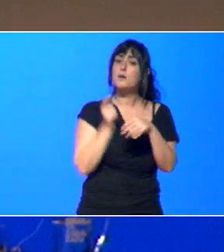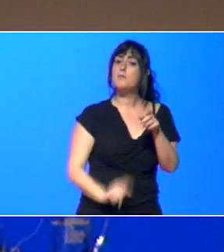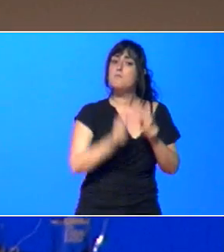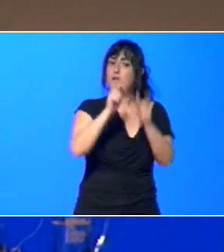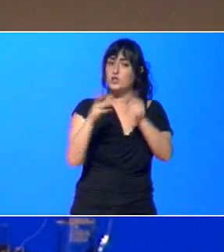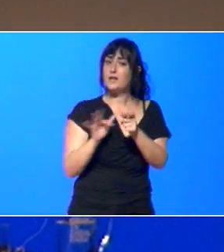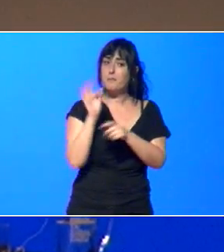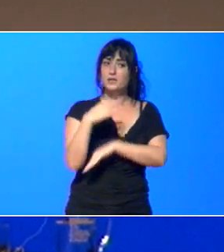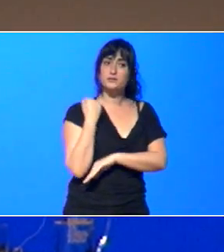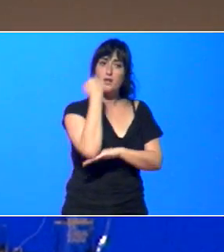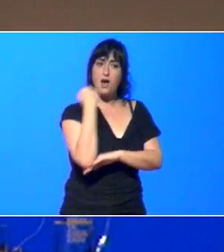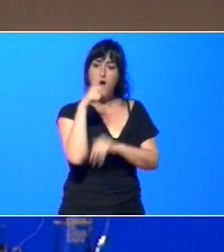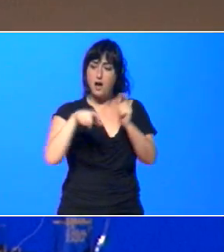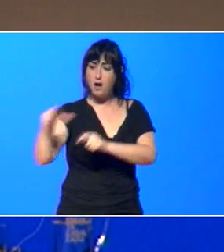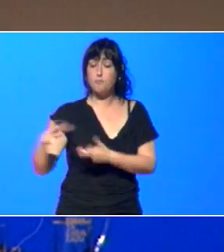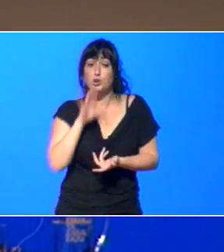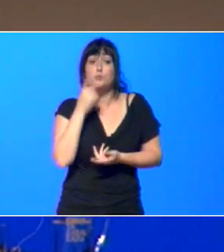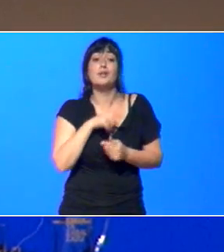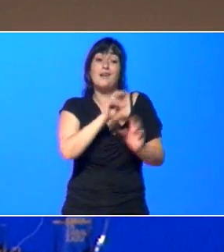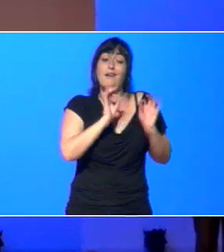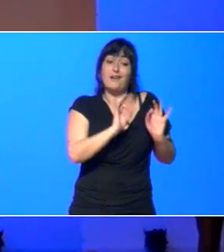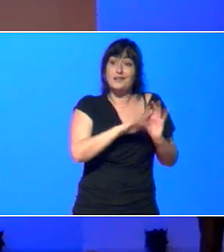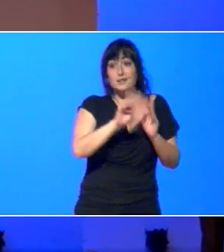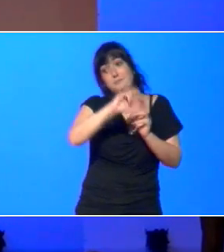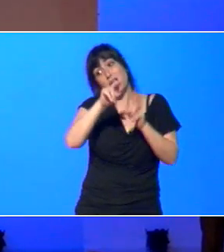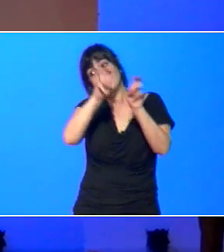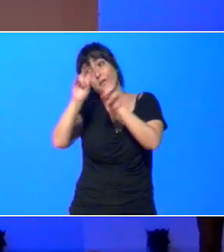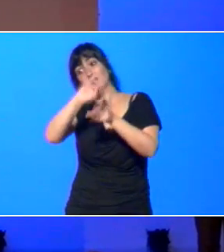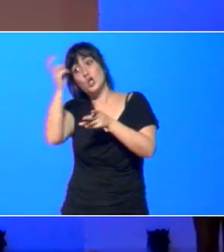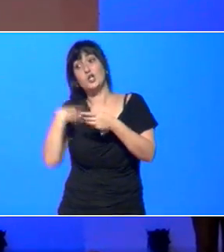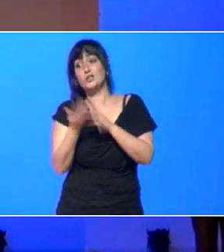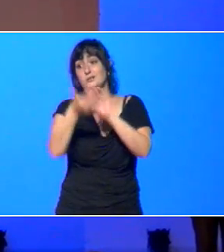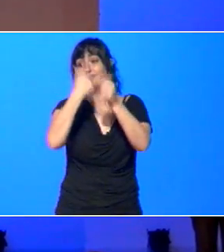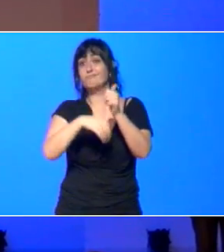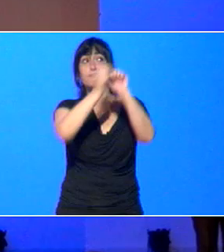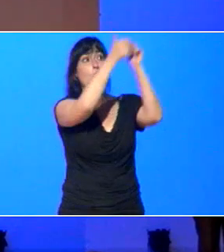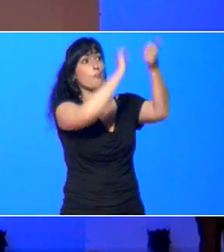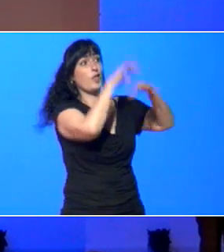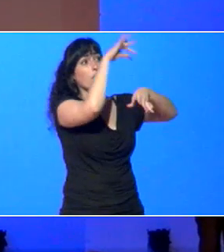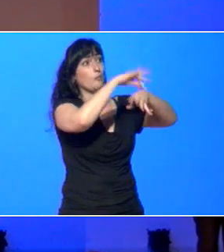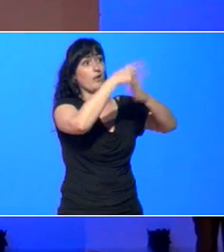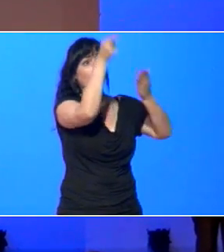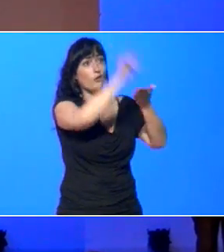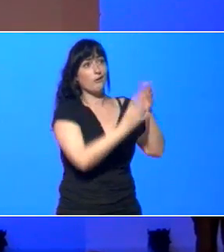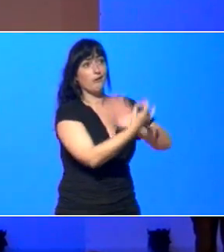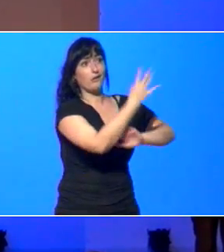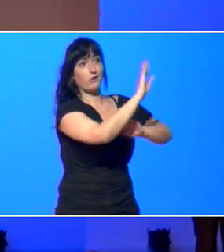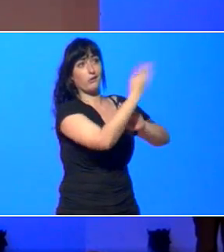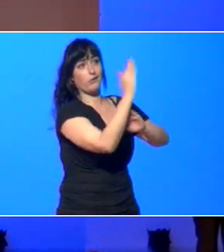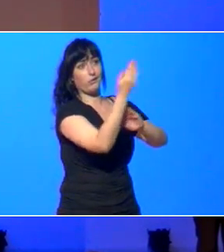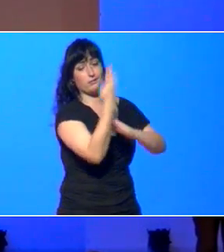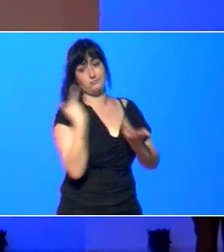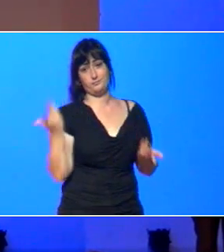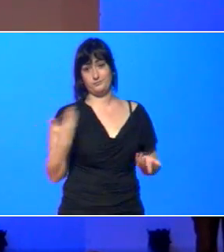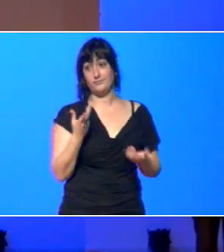apoyos, porque en este, como en otros temas, nos salen los viejos modelos médicos. Atenciones a las personas, responsabilidades,